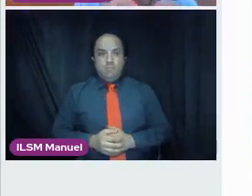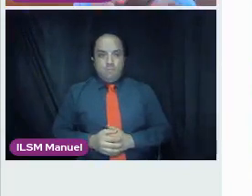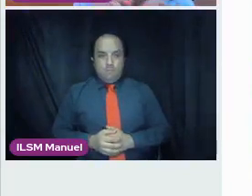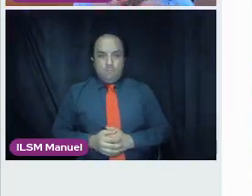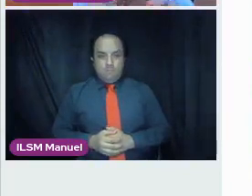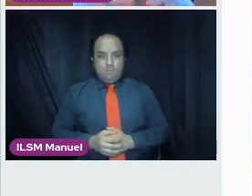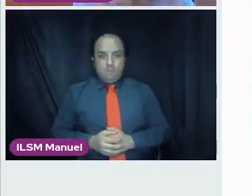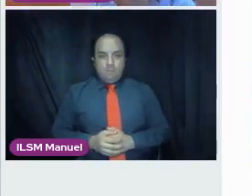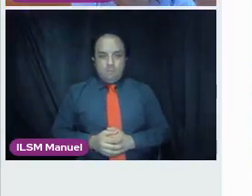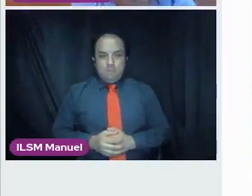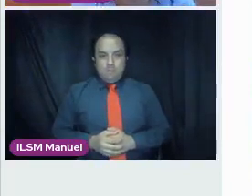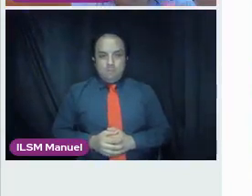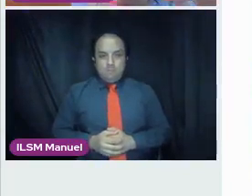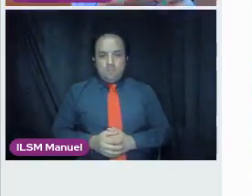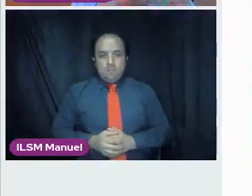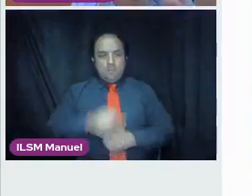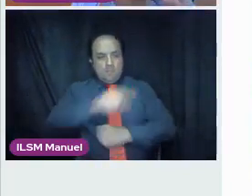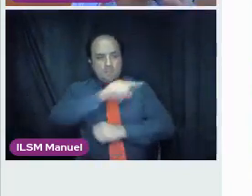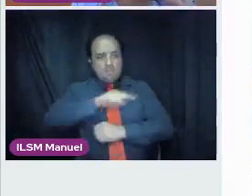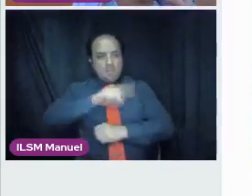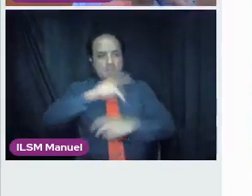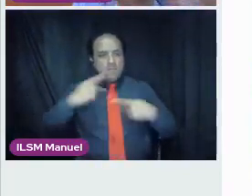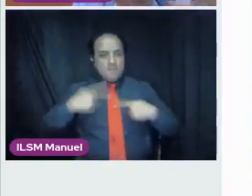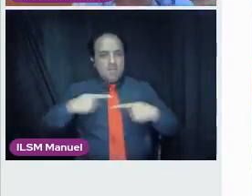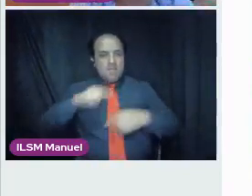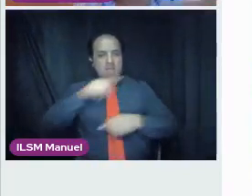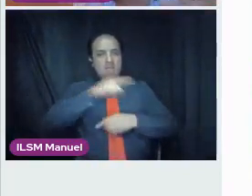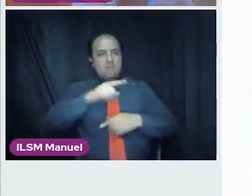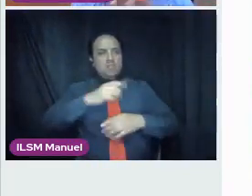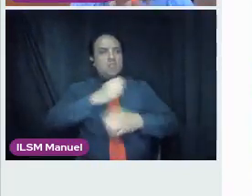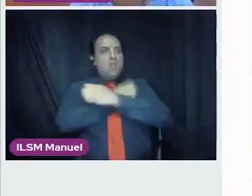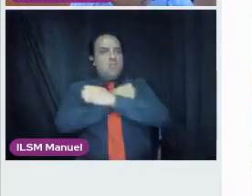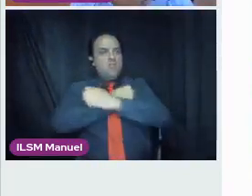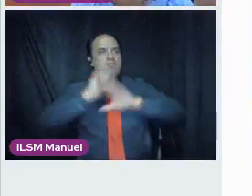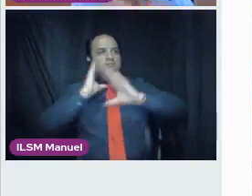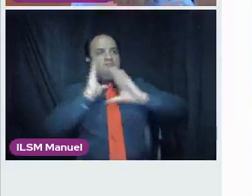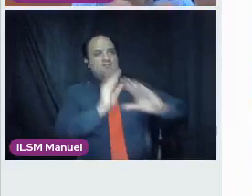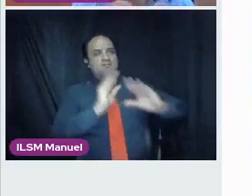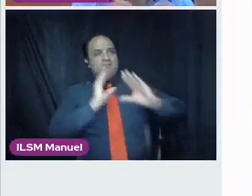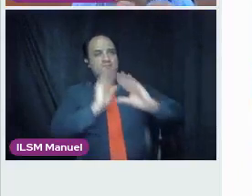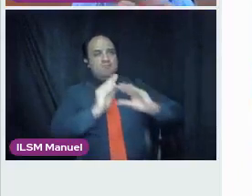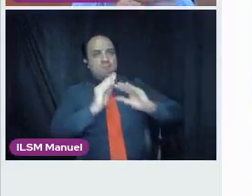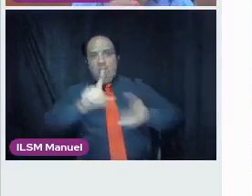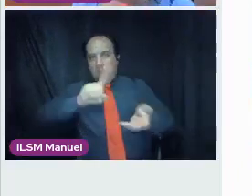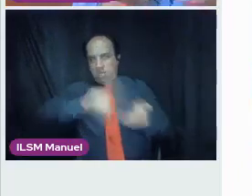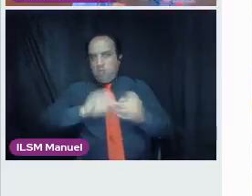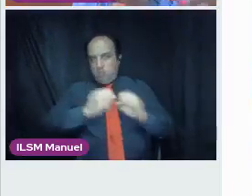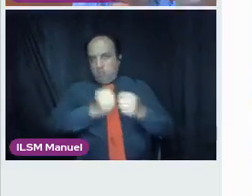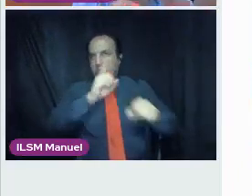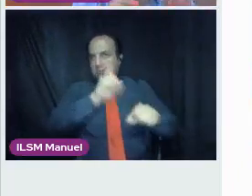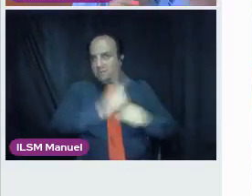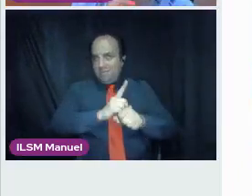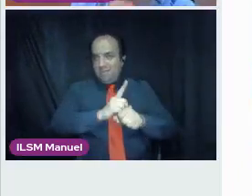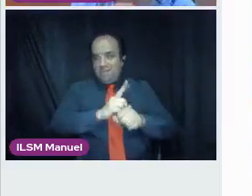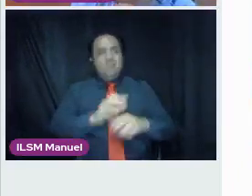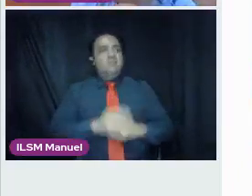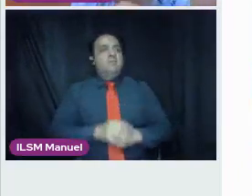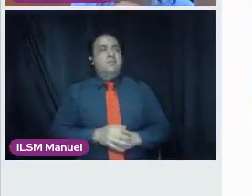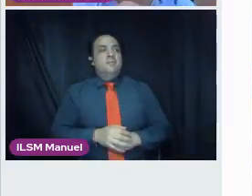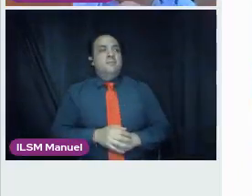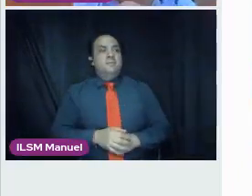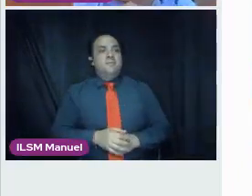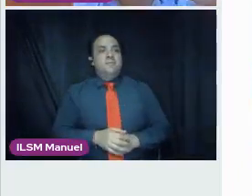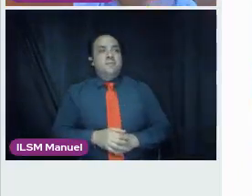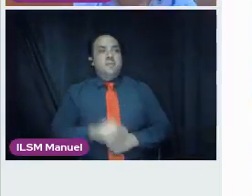que estas personas que han sido educadas en esta sociedad pudieran favorecer